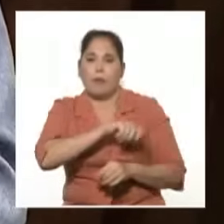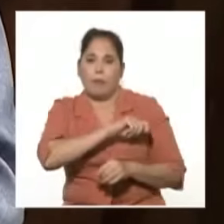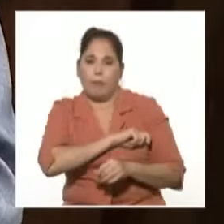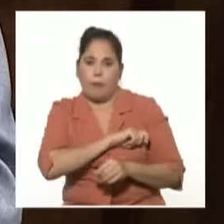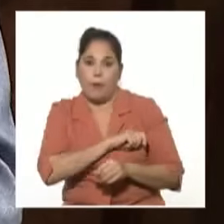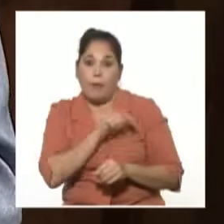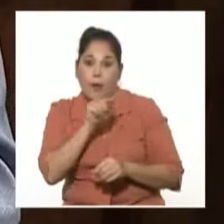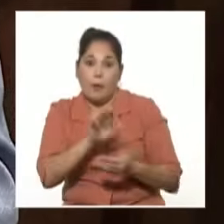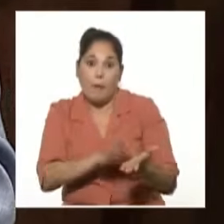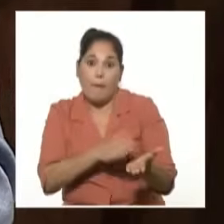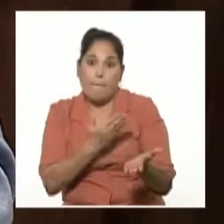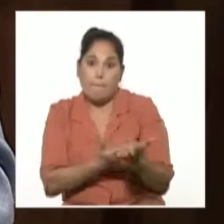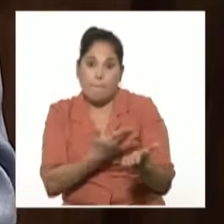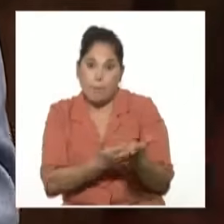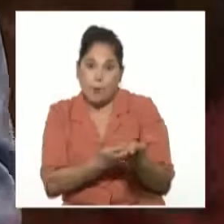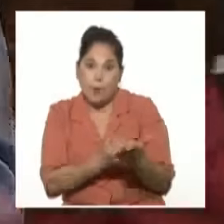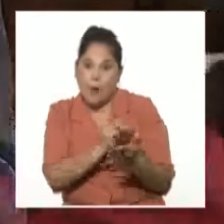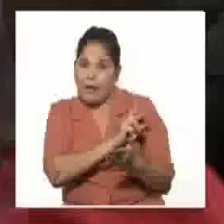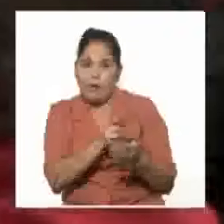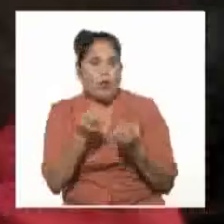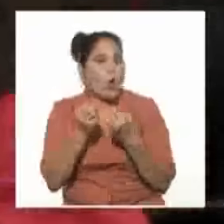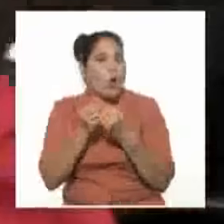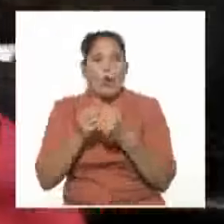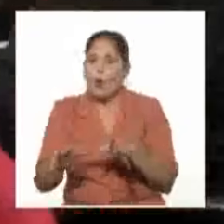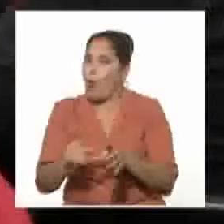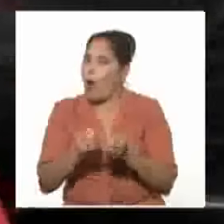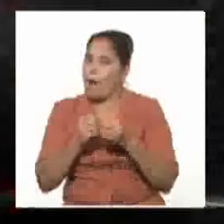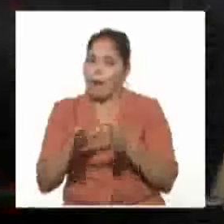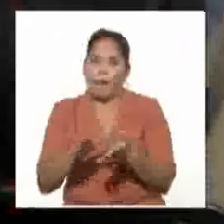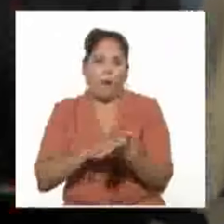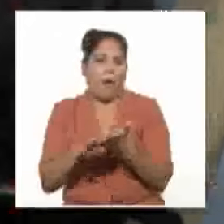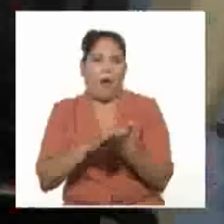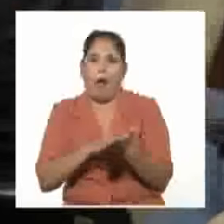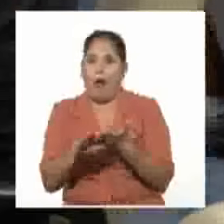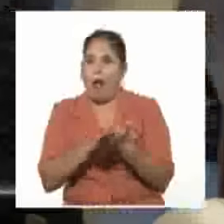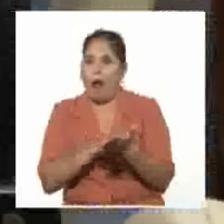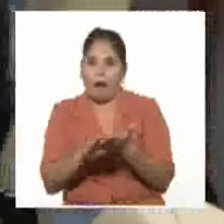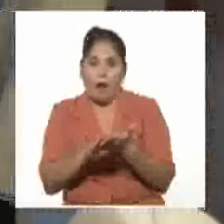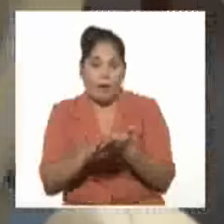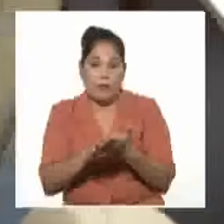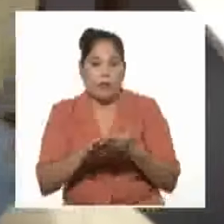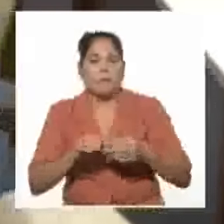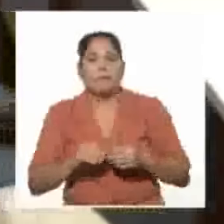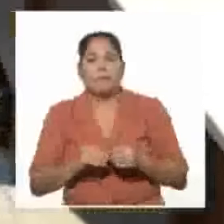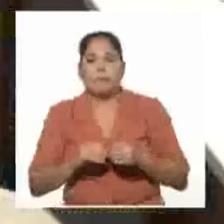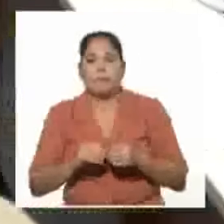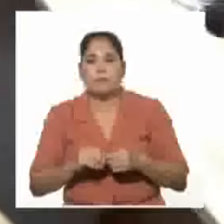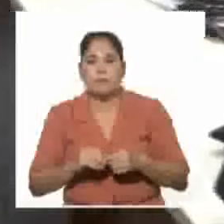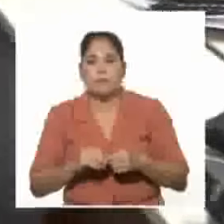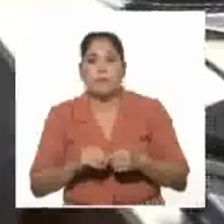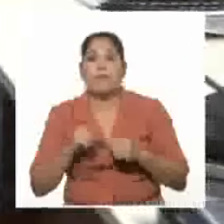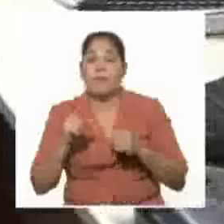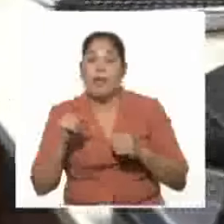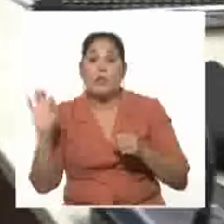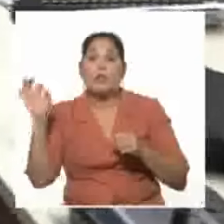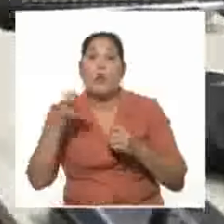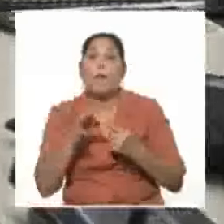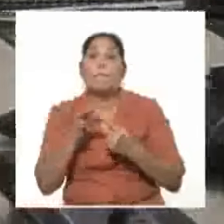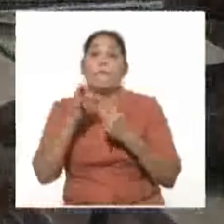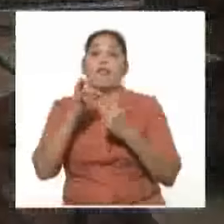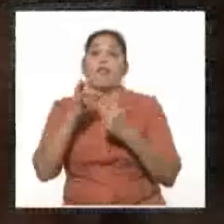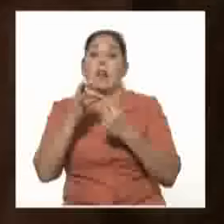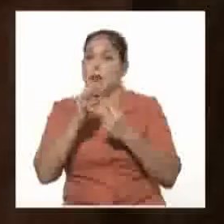como prueba de que la revolución no abandona a nadie y que no vemos la transición energética como un privilegio,